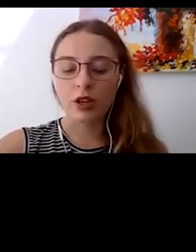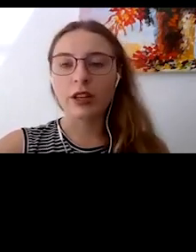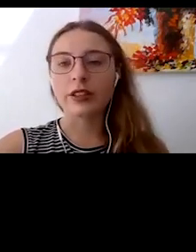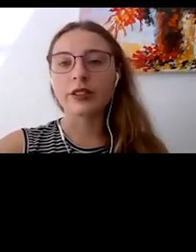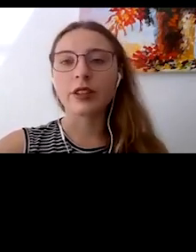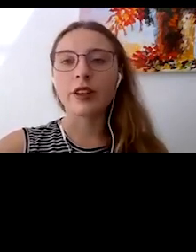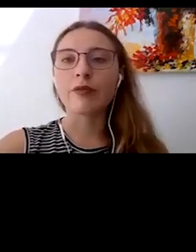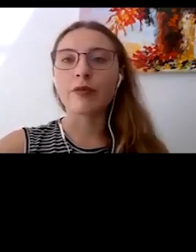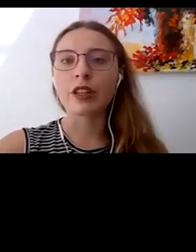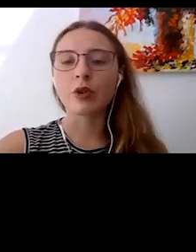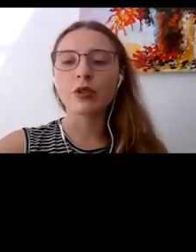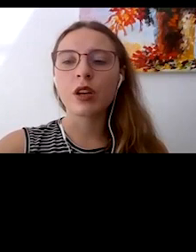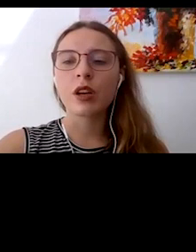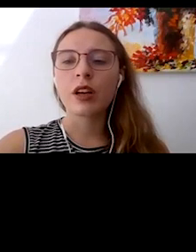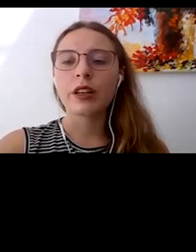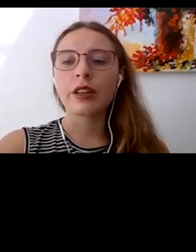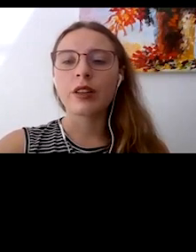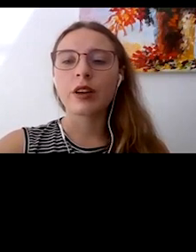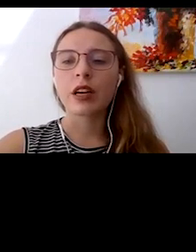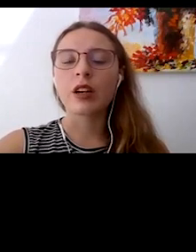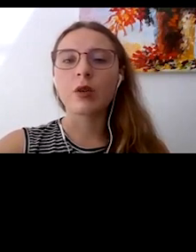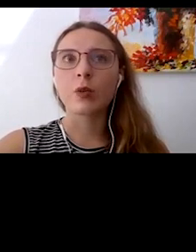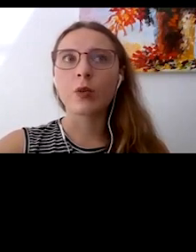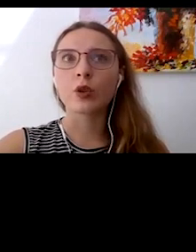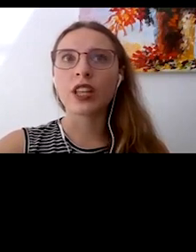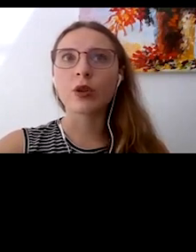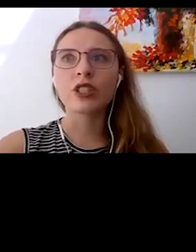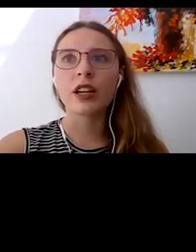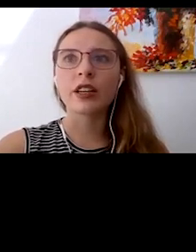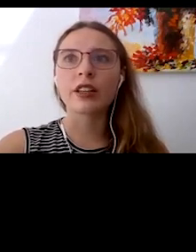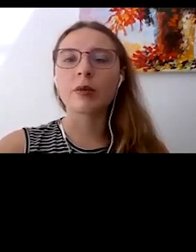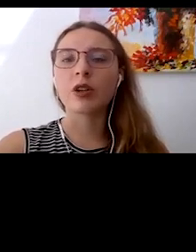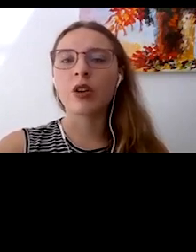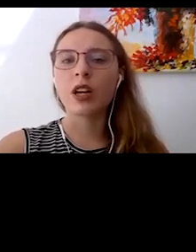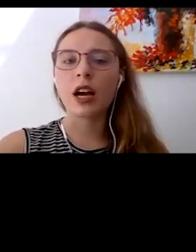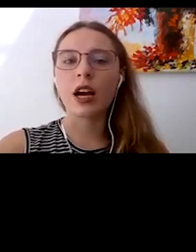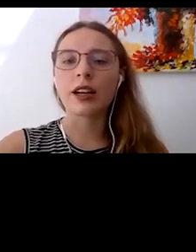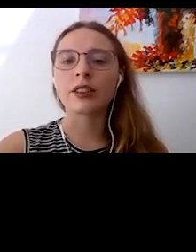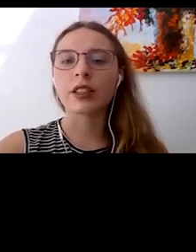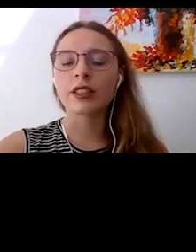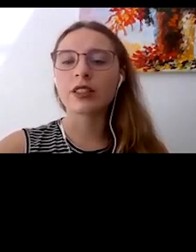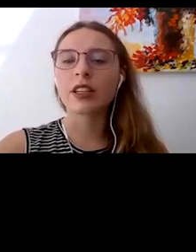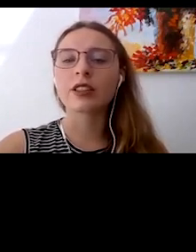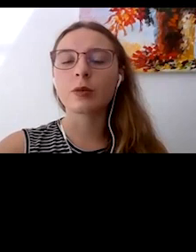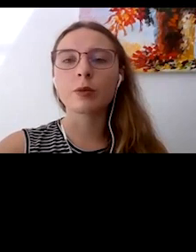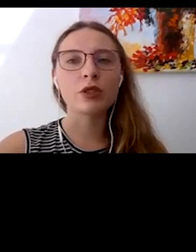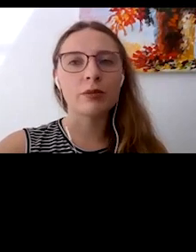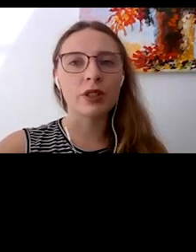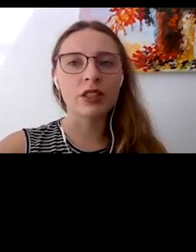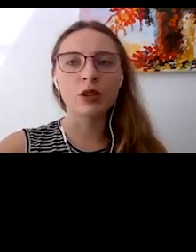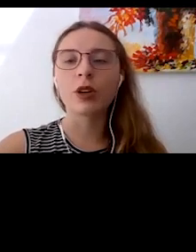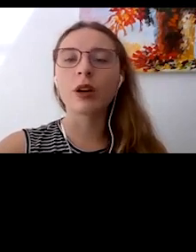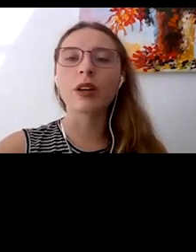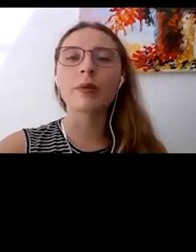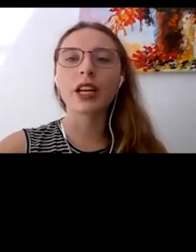salarios mínimos, la autoridad judicial que determinó la cantidad que se tiene que retener por pensión